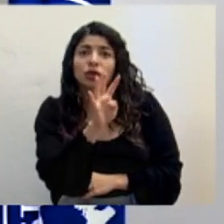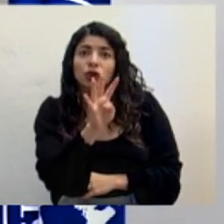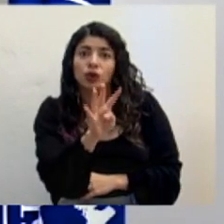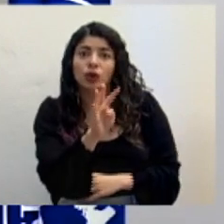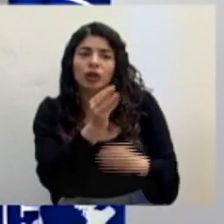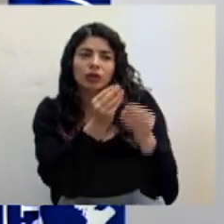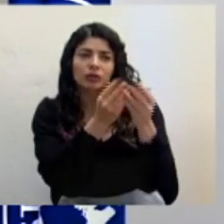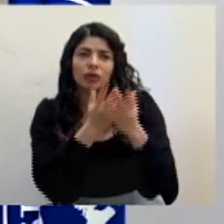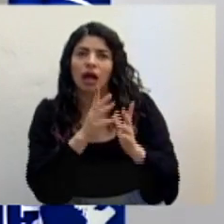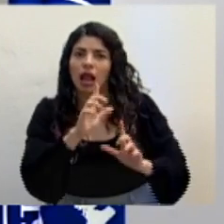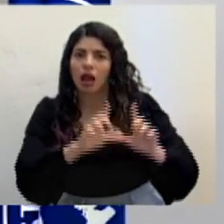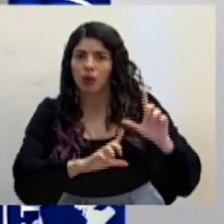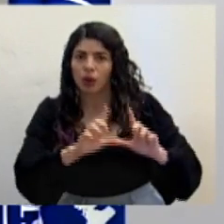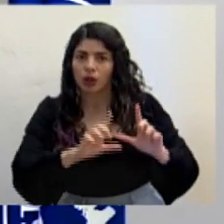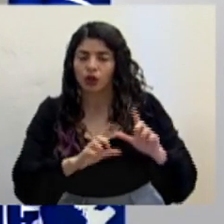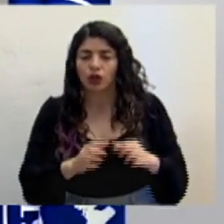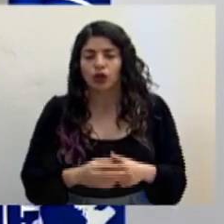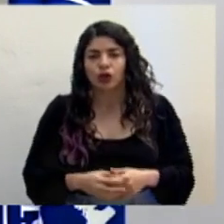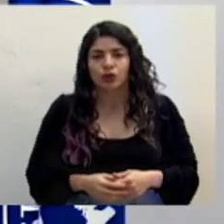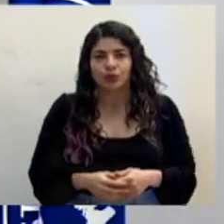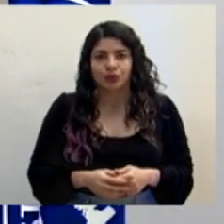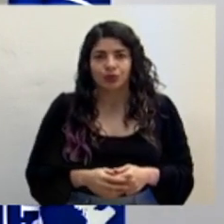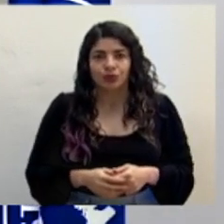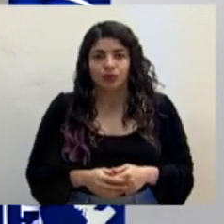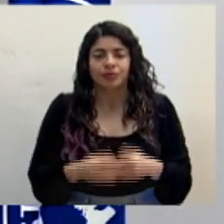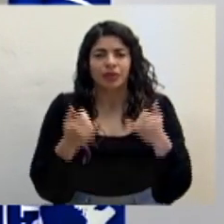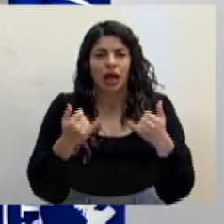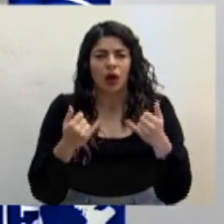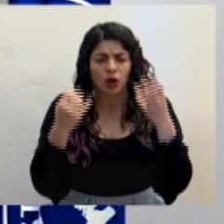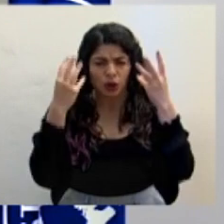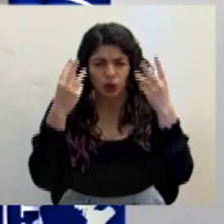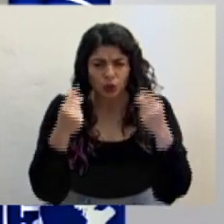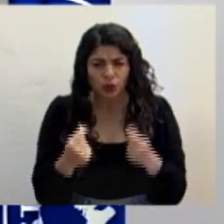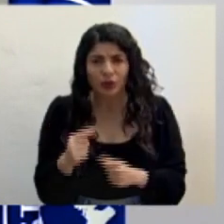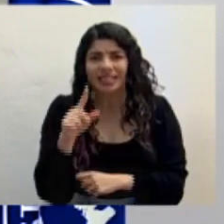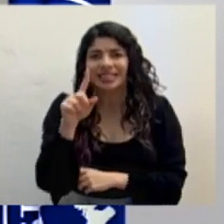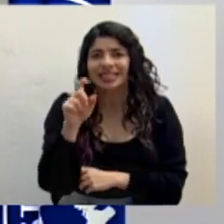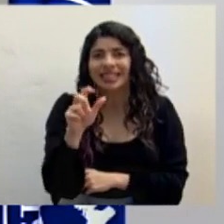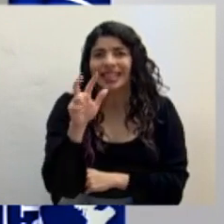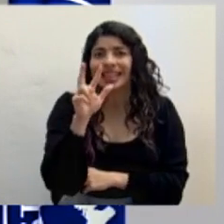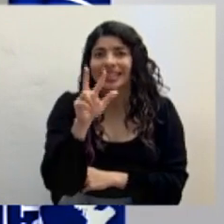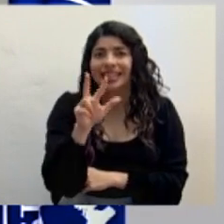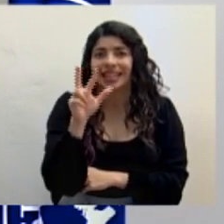854 son por laboratorio. Se contabilizan